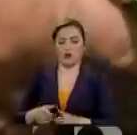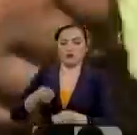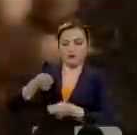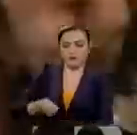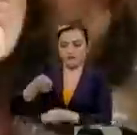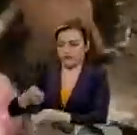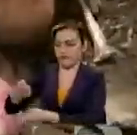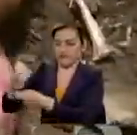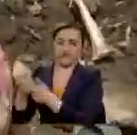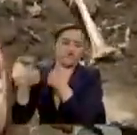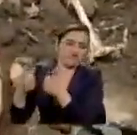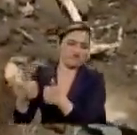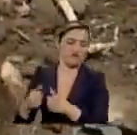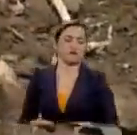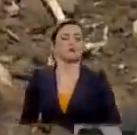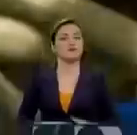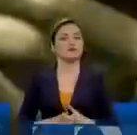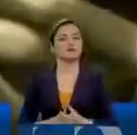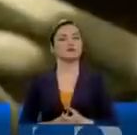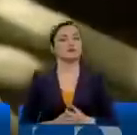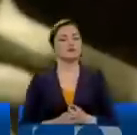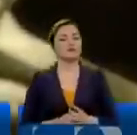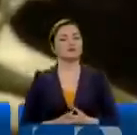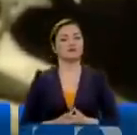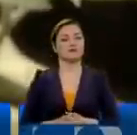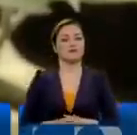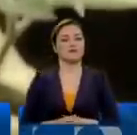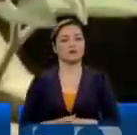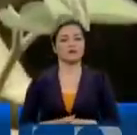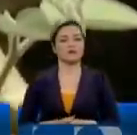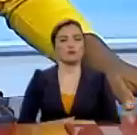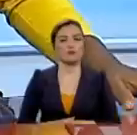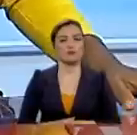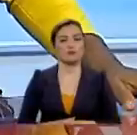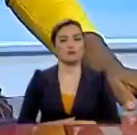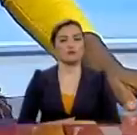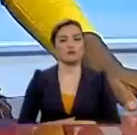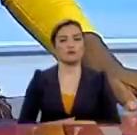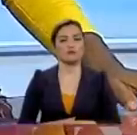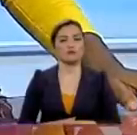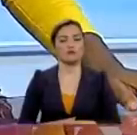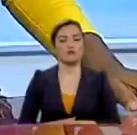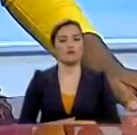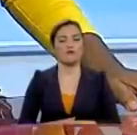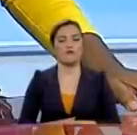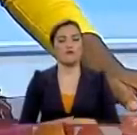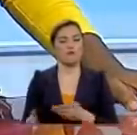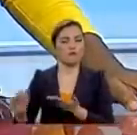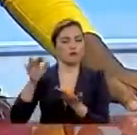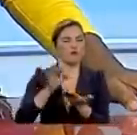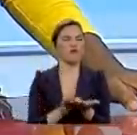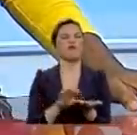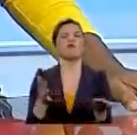granjas agroecológicas de este sector. Carla Cerón, 24 horas. Zonas rurales del Cantón